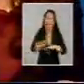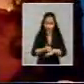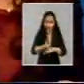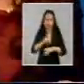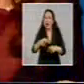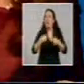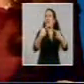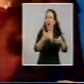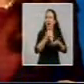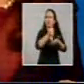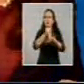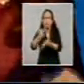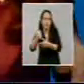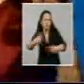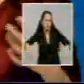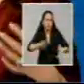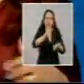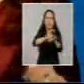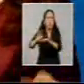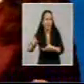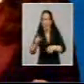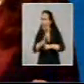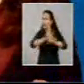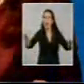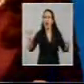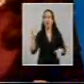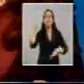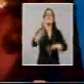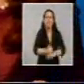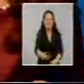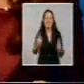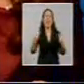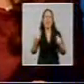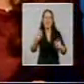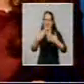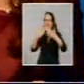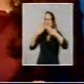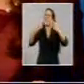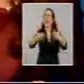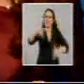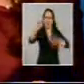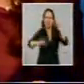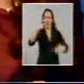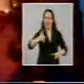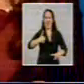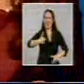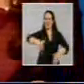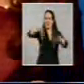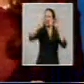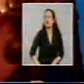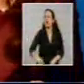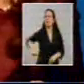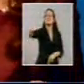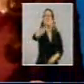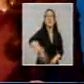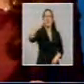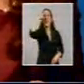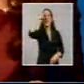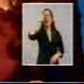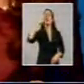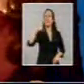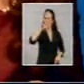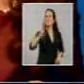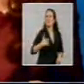entregar subsidios, vengo a agradecer a los argentinos que creen que otra